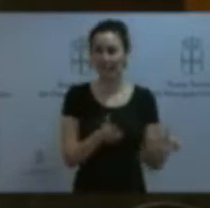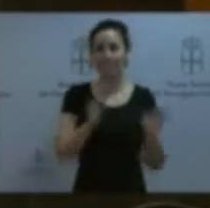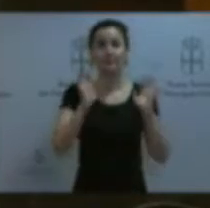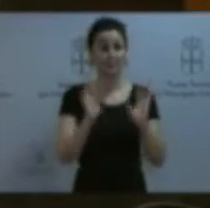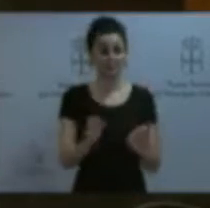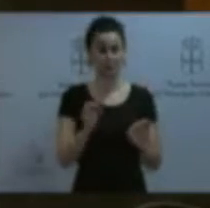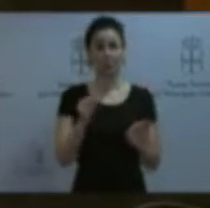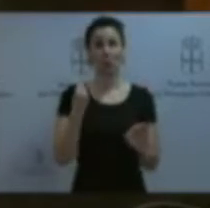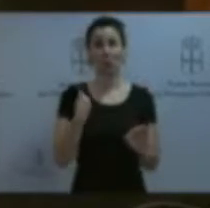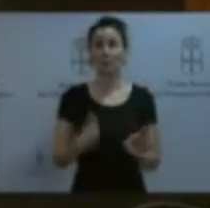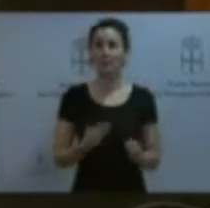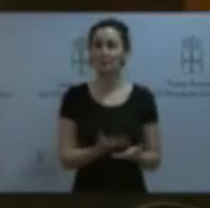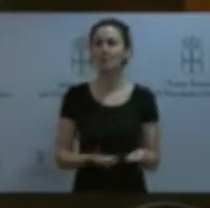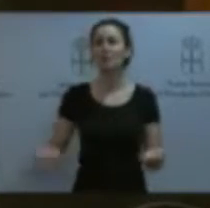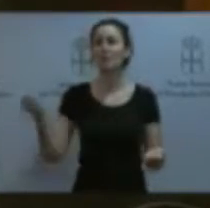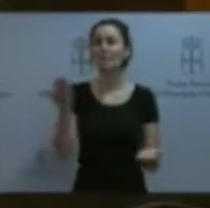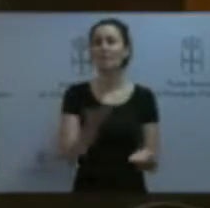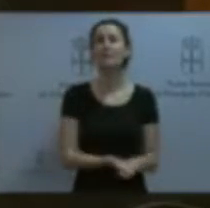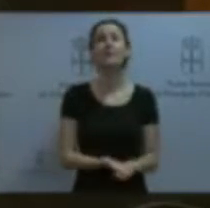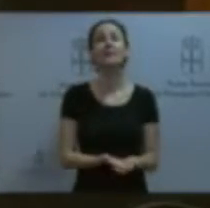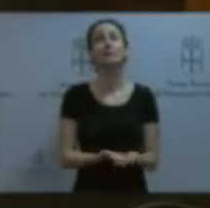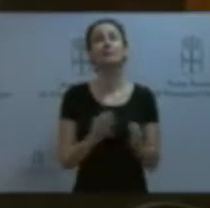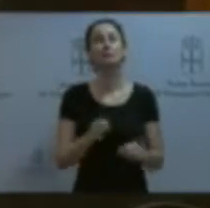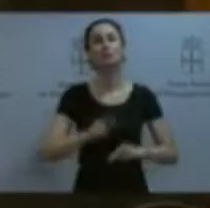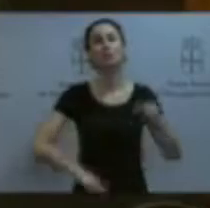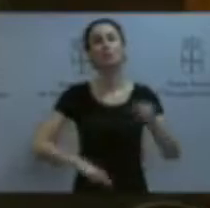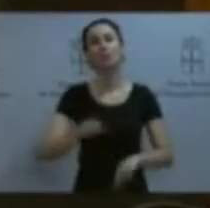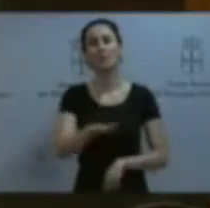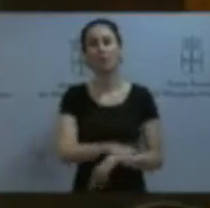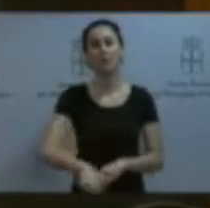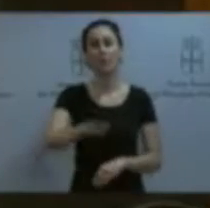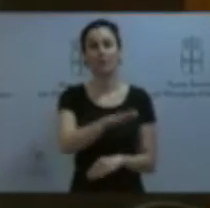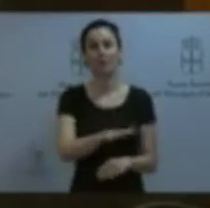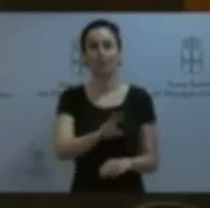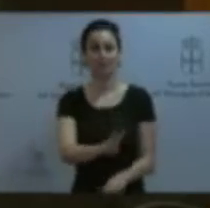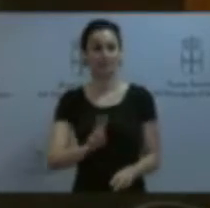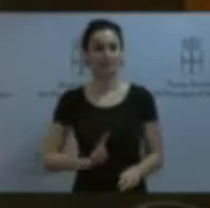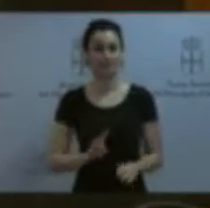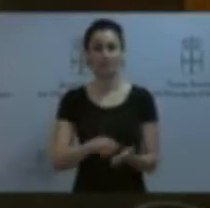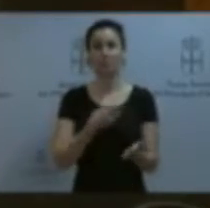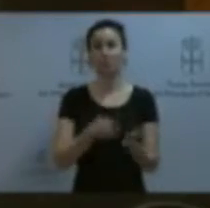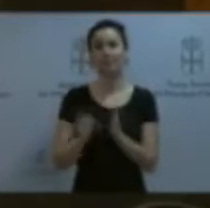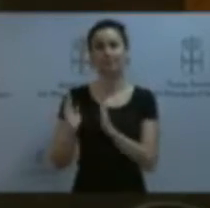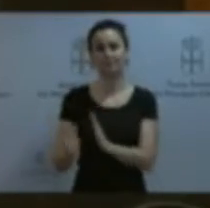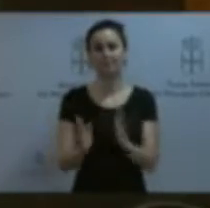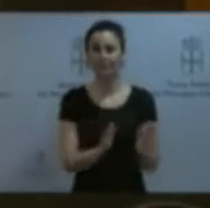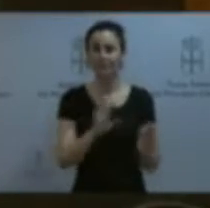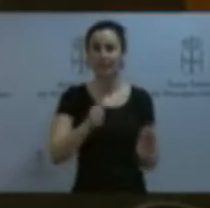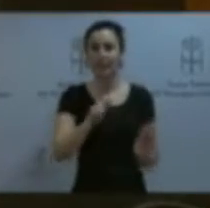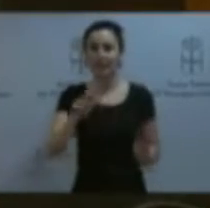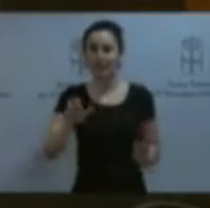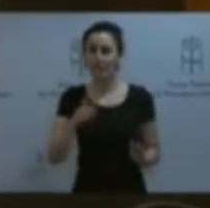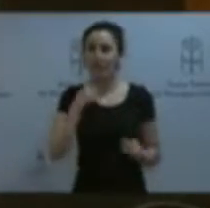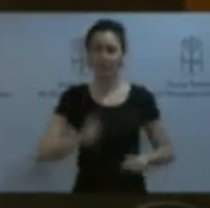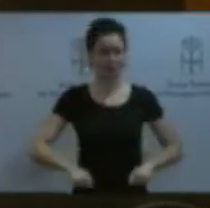primera apreciación es que los terrenos en los que se comenzaban a ejecutar las obras, según el plan de ordenación urbana de ayer, era suelo no